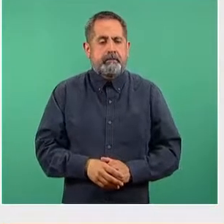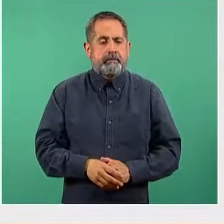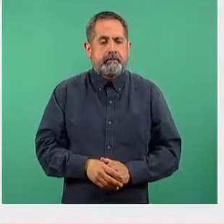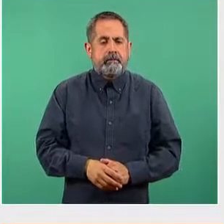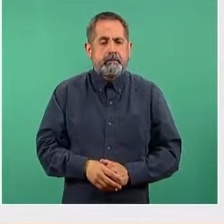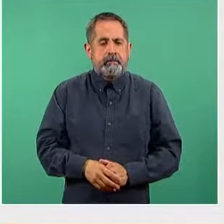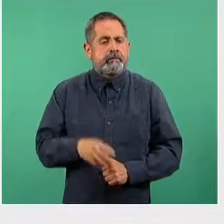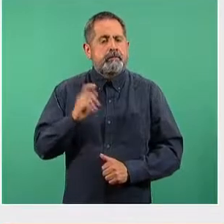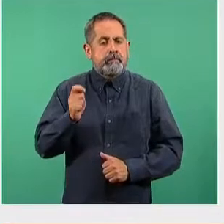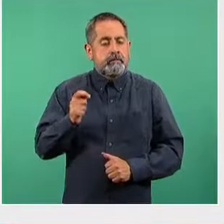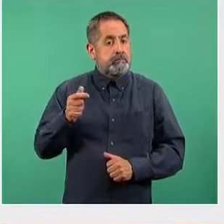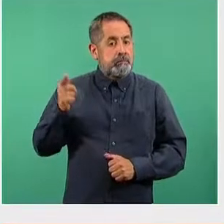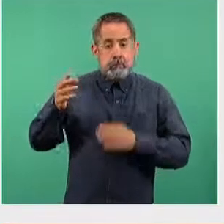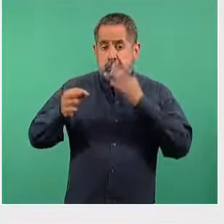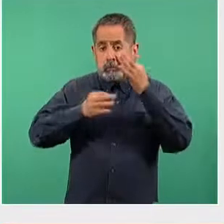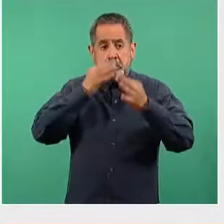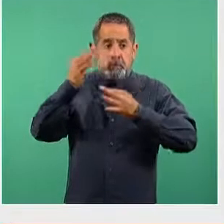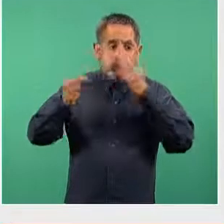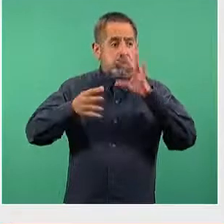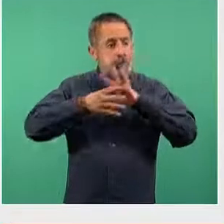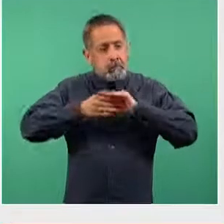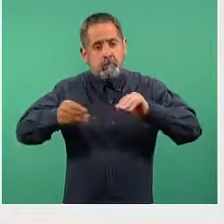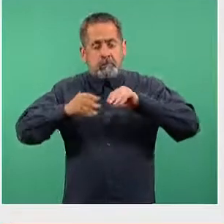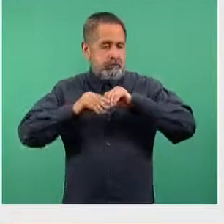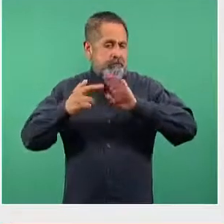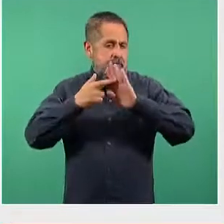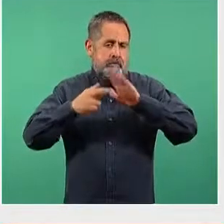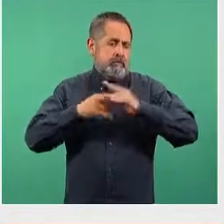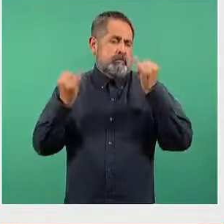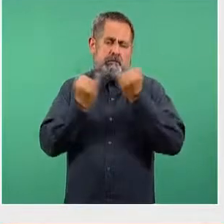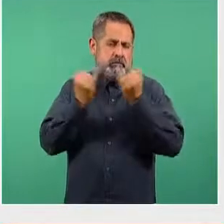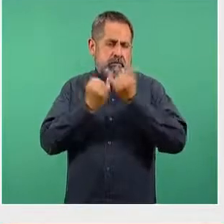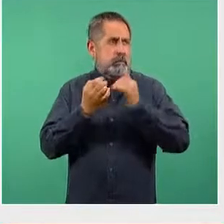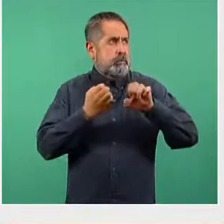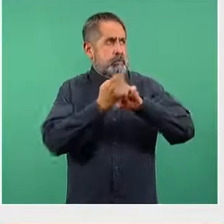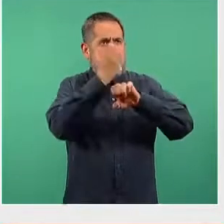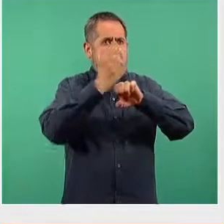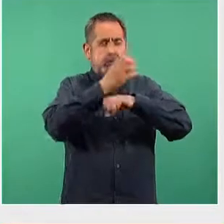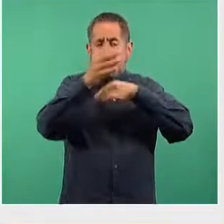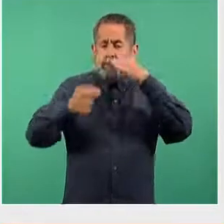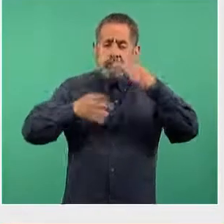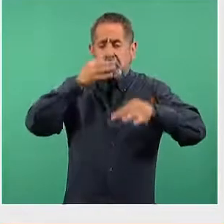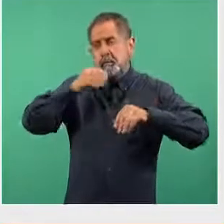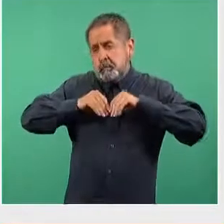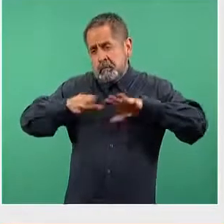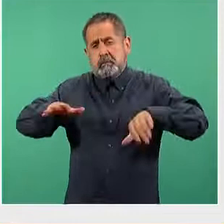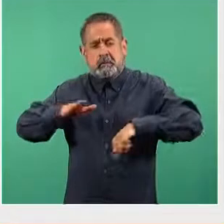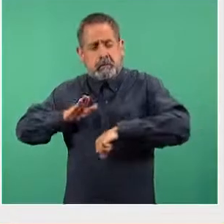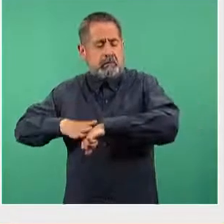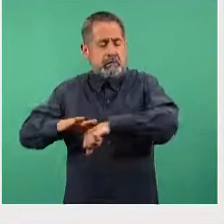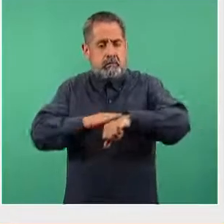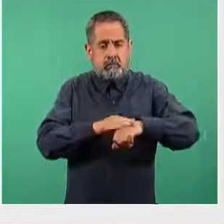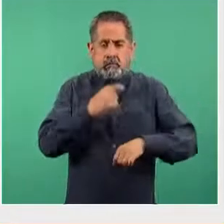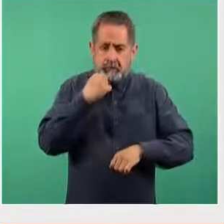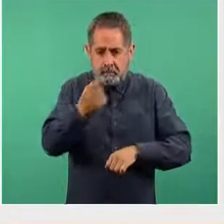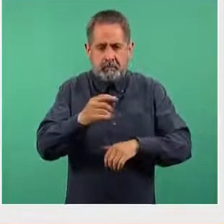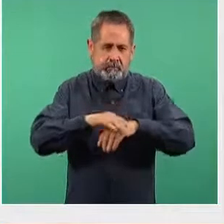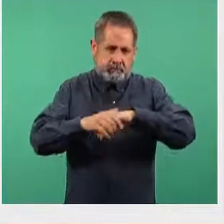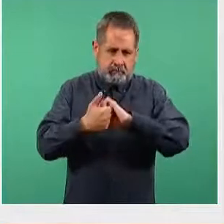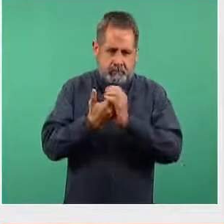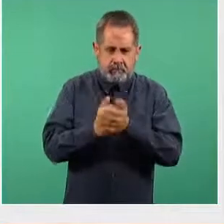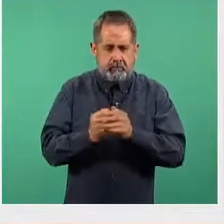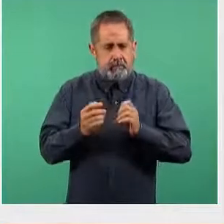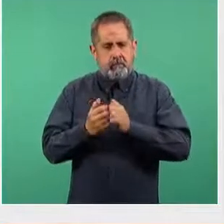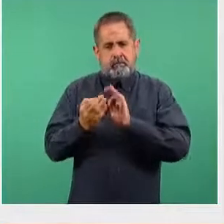Bien, se promovieron las medidas universales, como en todos los estados de la República, de lavado de manos, la